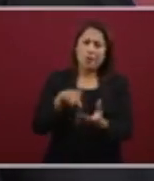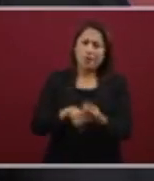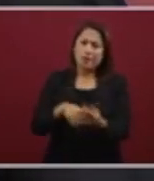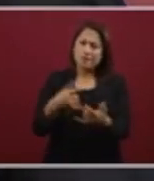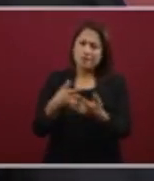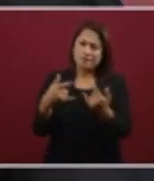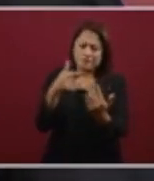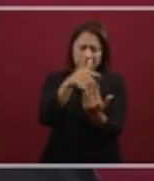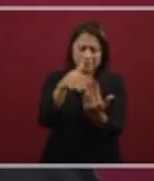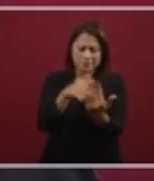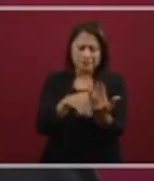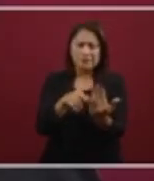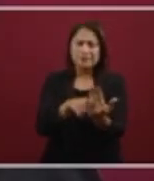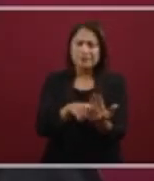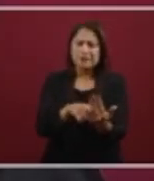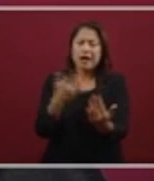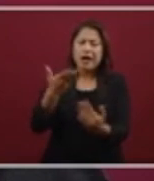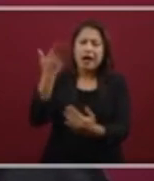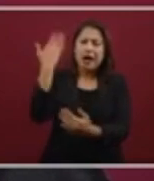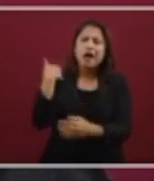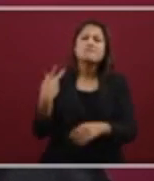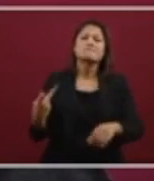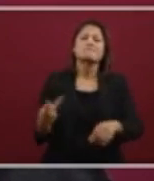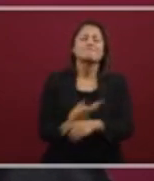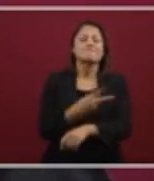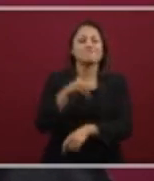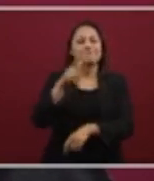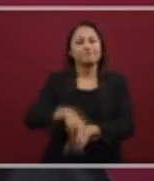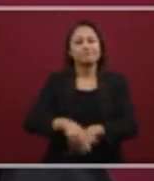llevó a cabo en ese asesinato.